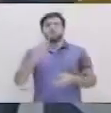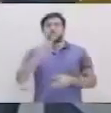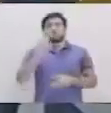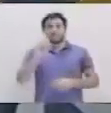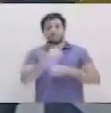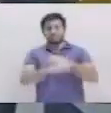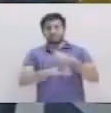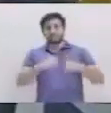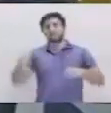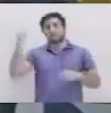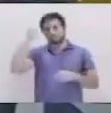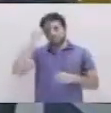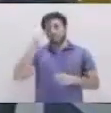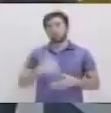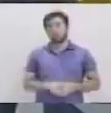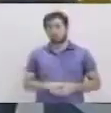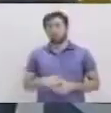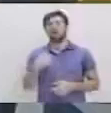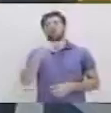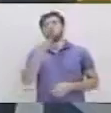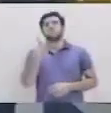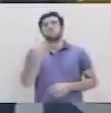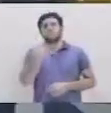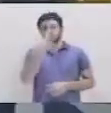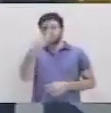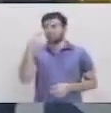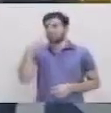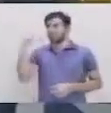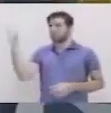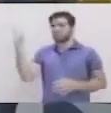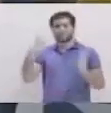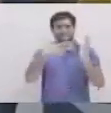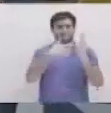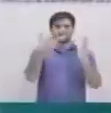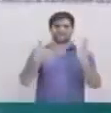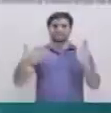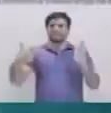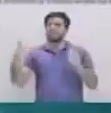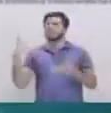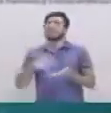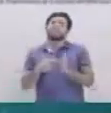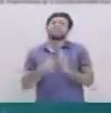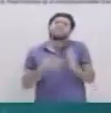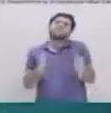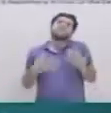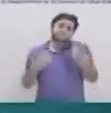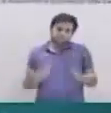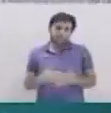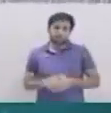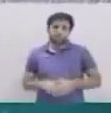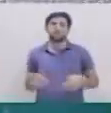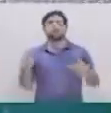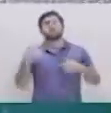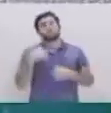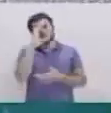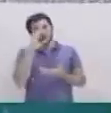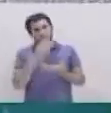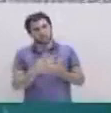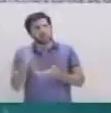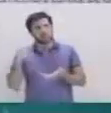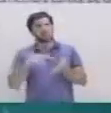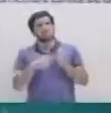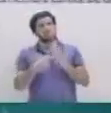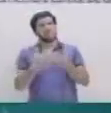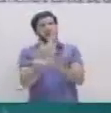quetzal, nuestra ave nacional, ¿qué te representa? ¿Qué significado tiene este símbolo para ti? Bueno, para mí